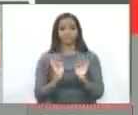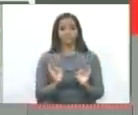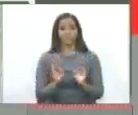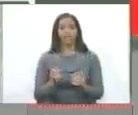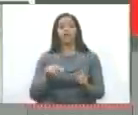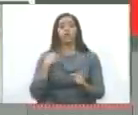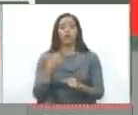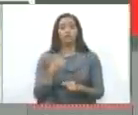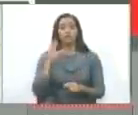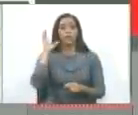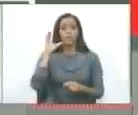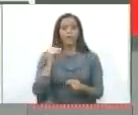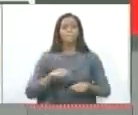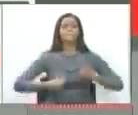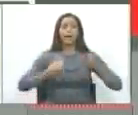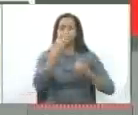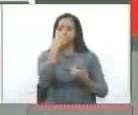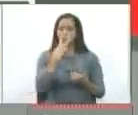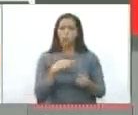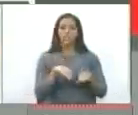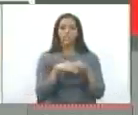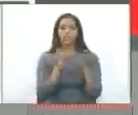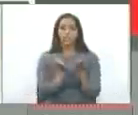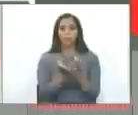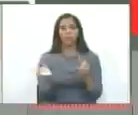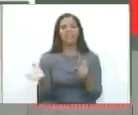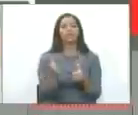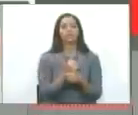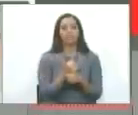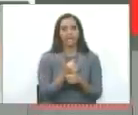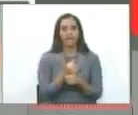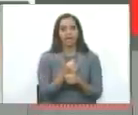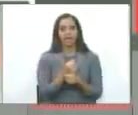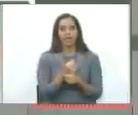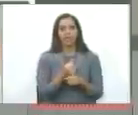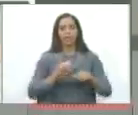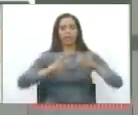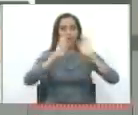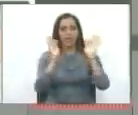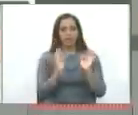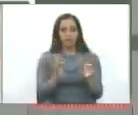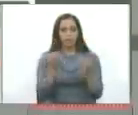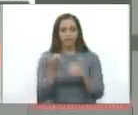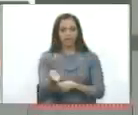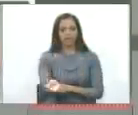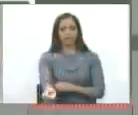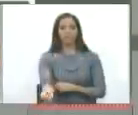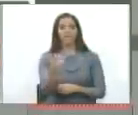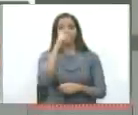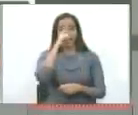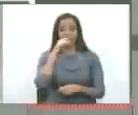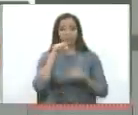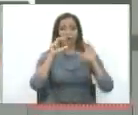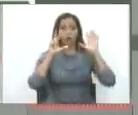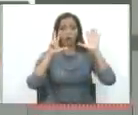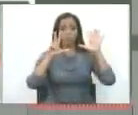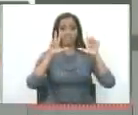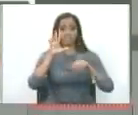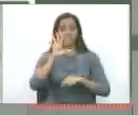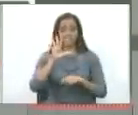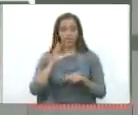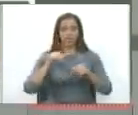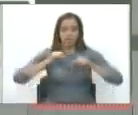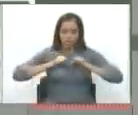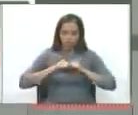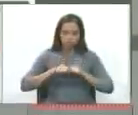países más pobres del mundo, encontraron ellos, dieron una fórmula entre ellos en el año 85 y comenzó un despegue